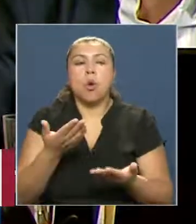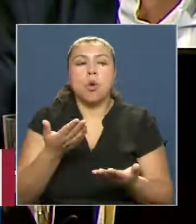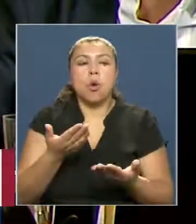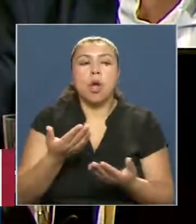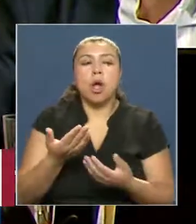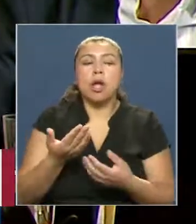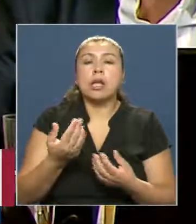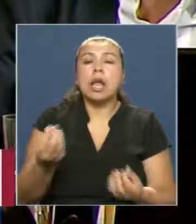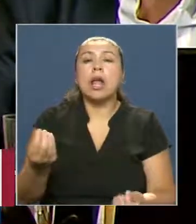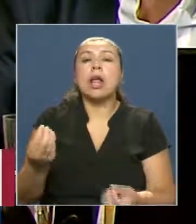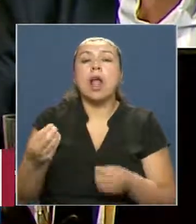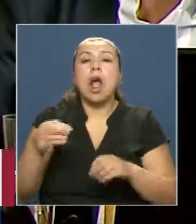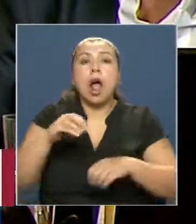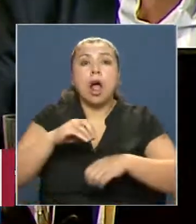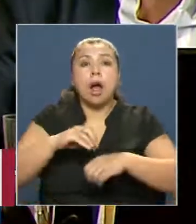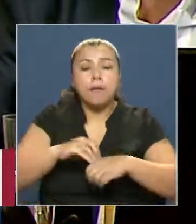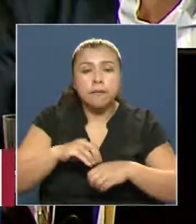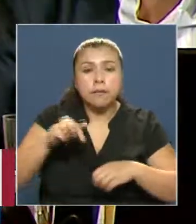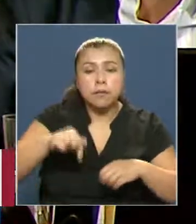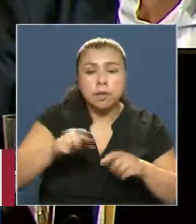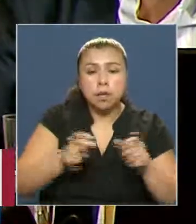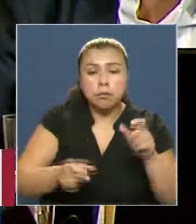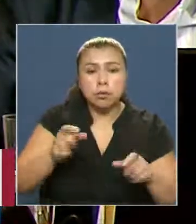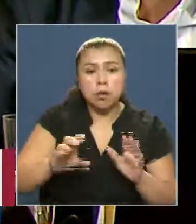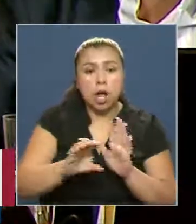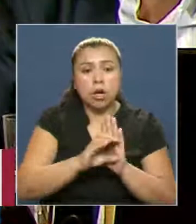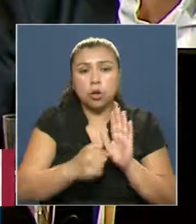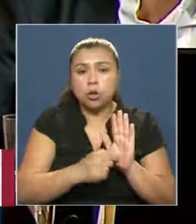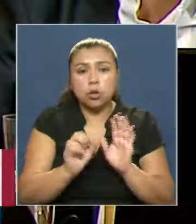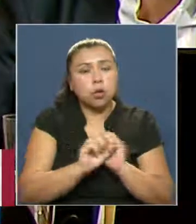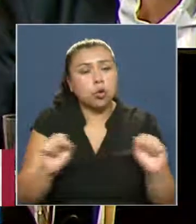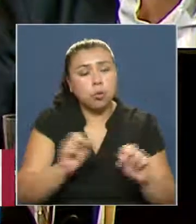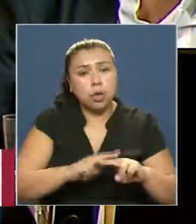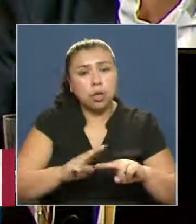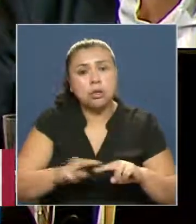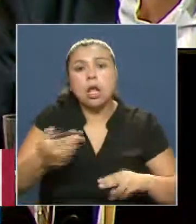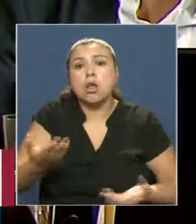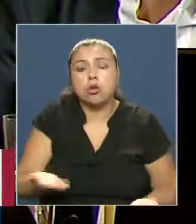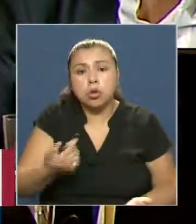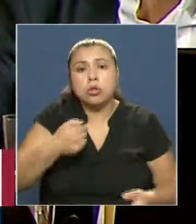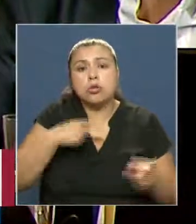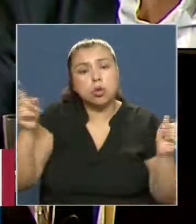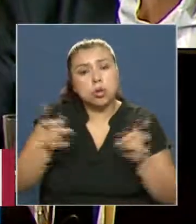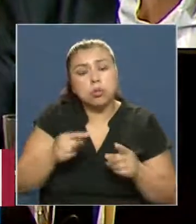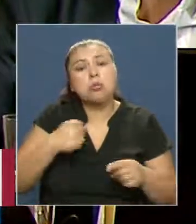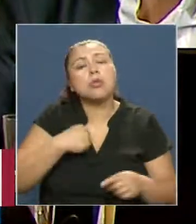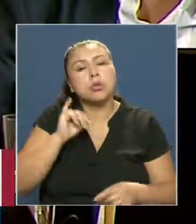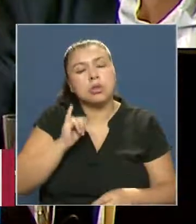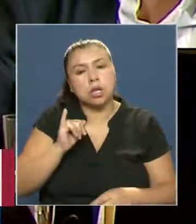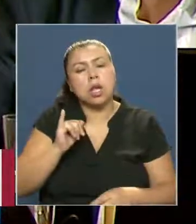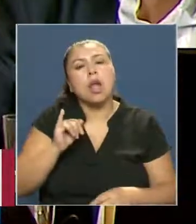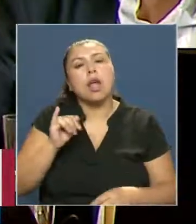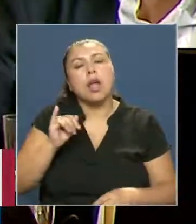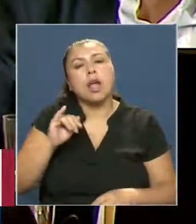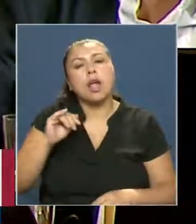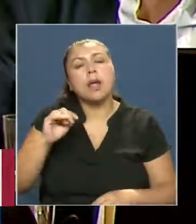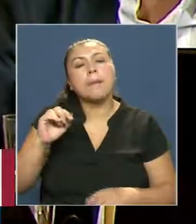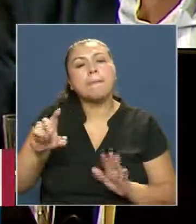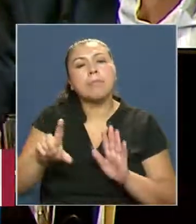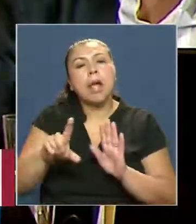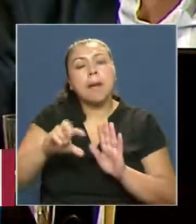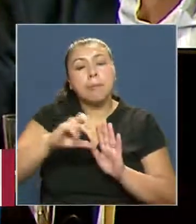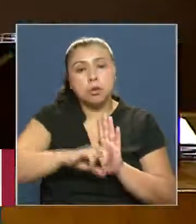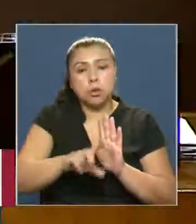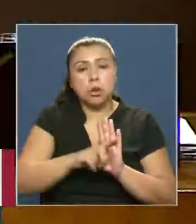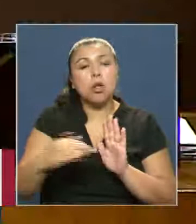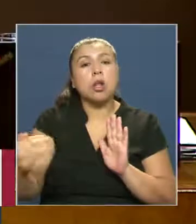que esas no son cosas posibles de hacer con este texto constitucional. Por tanto, anuncio nuestro voto a favor como bancada. Muchas gracias, señora presidenta. Muchas